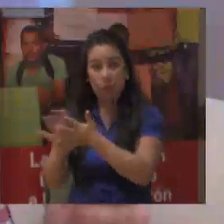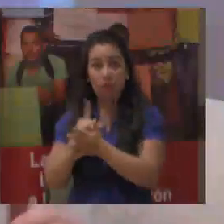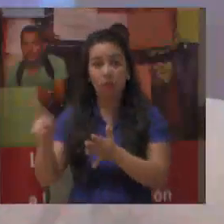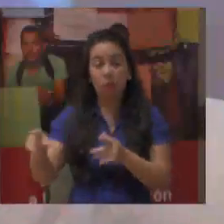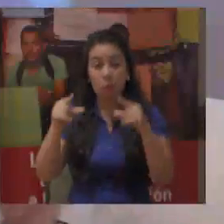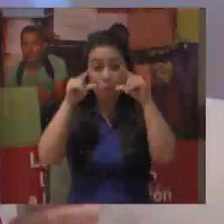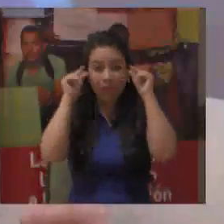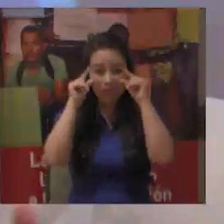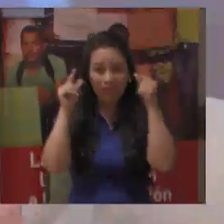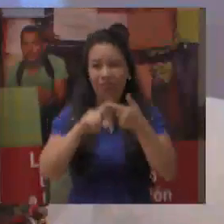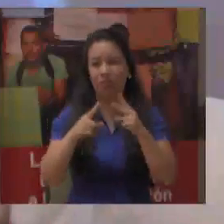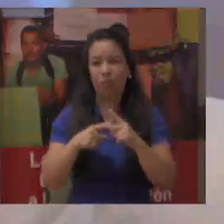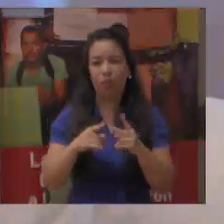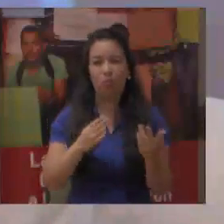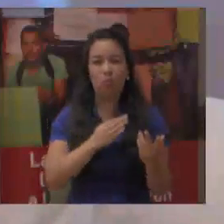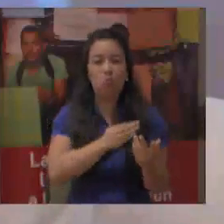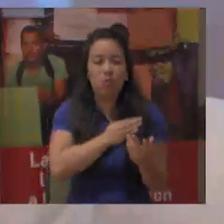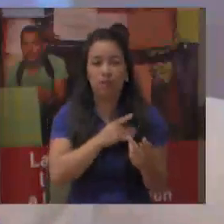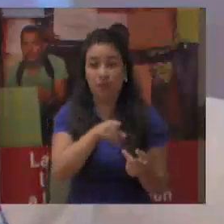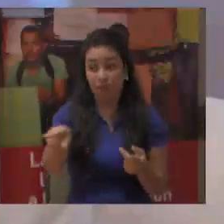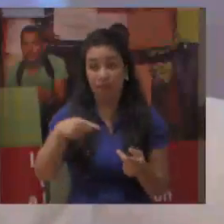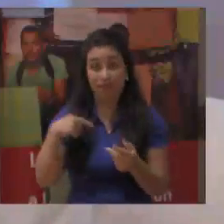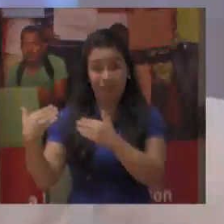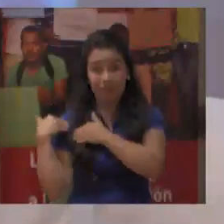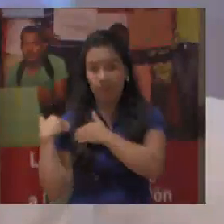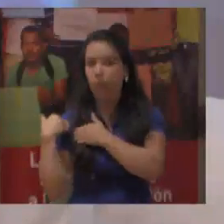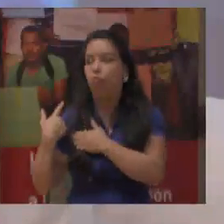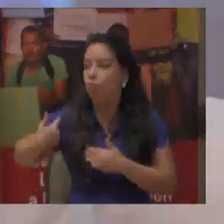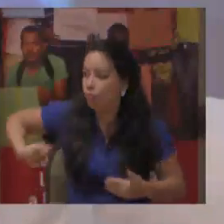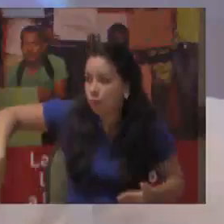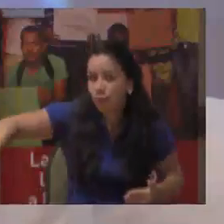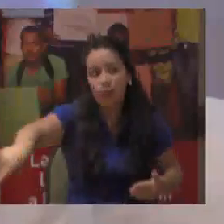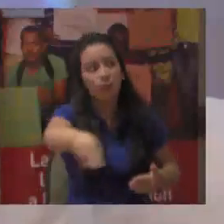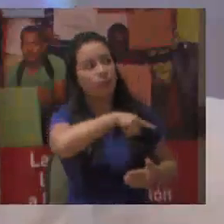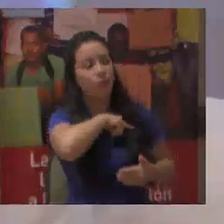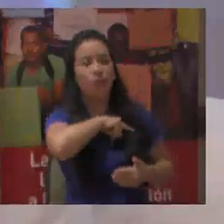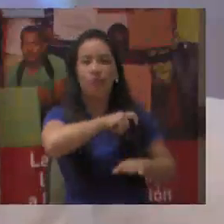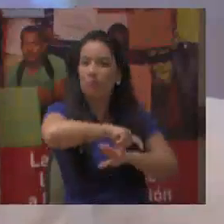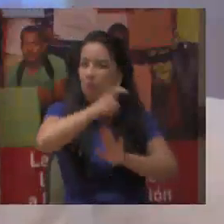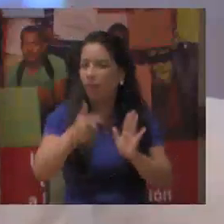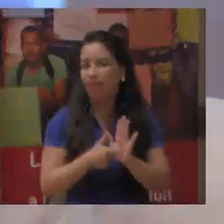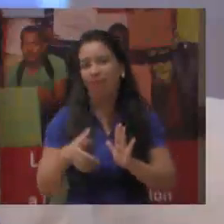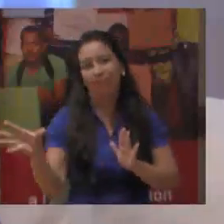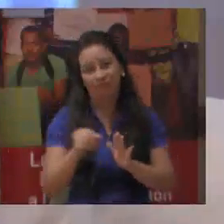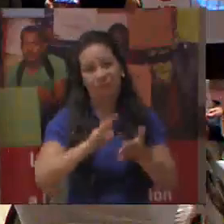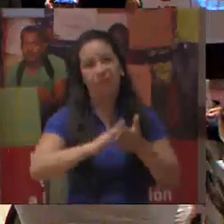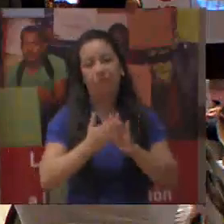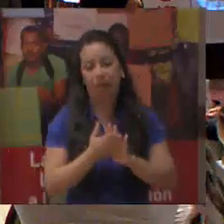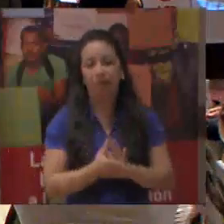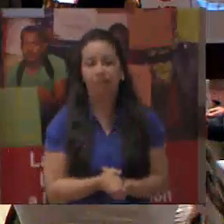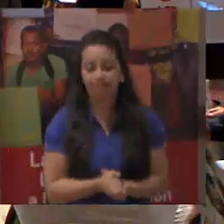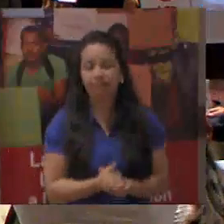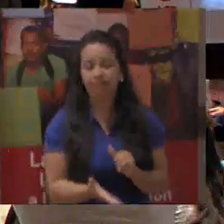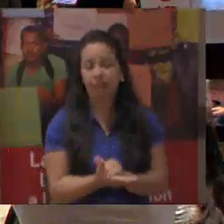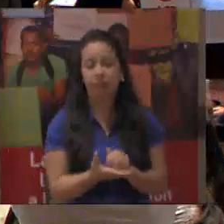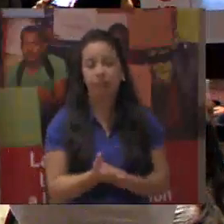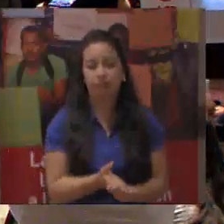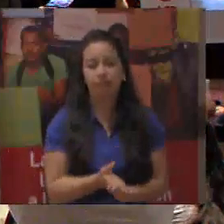no es de Uribe, no es de nadie, esta paz es de los colombianos, y así la tenemos que entender y por eso nos la tenemos que jugar.